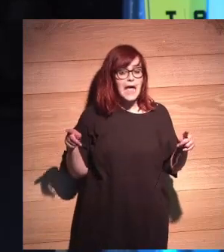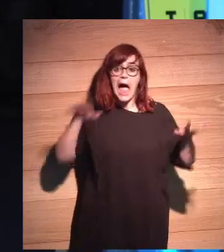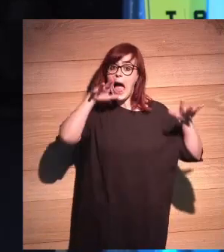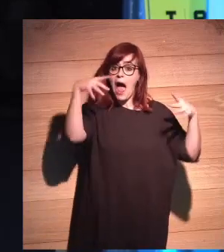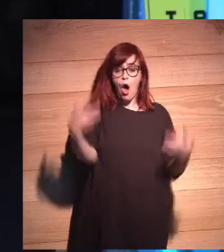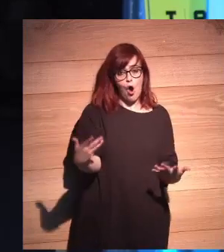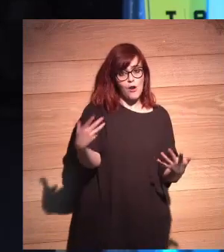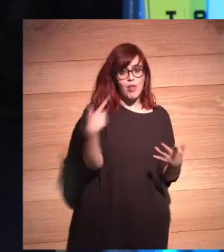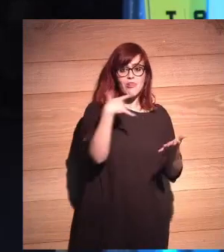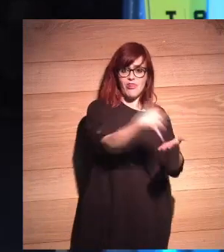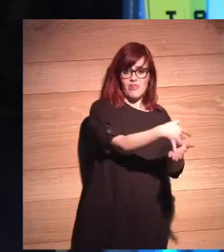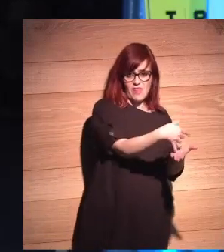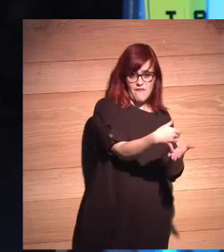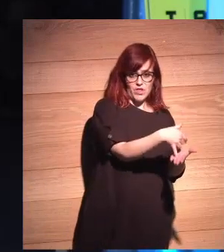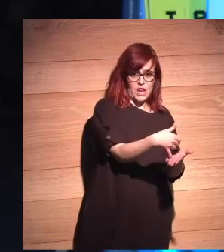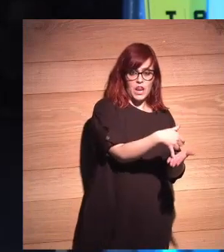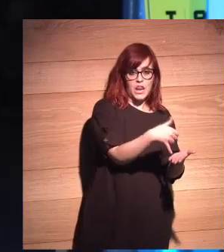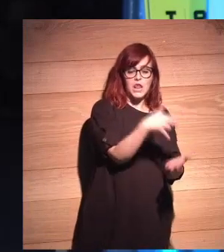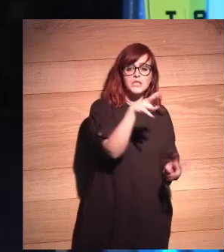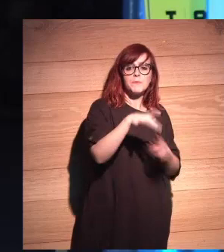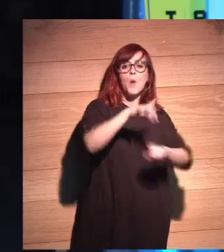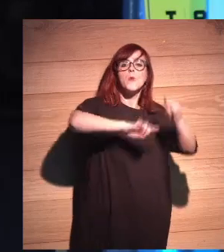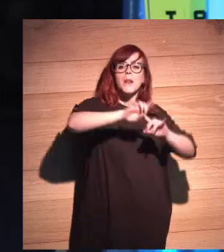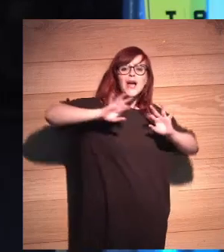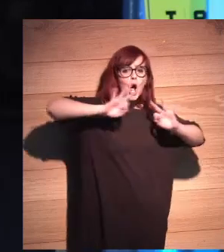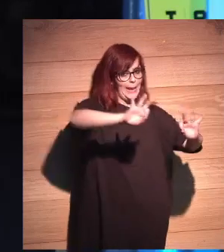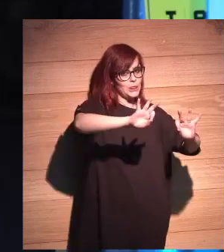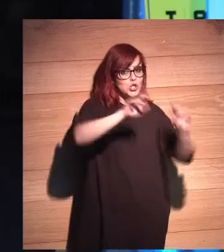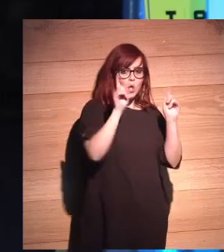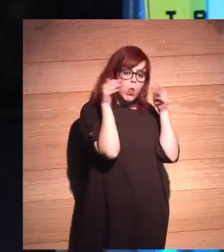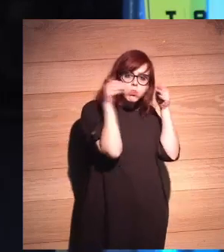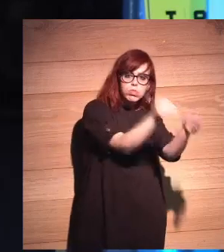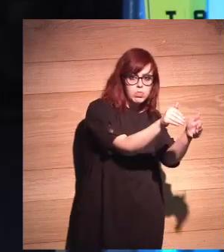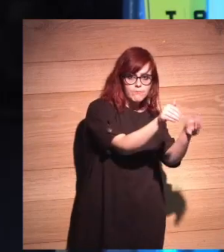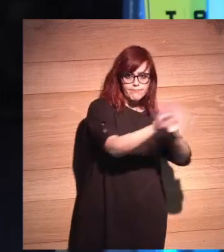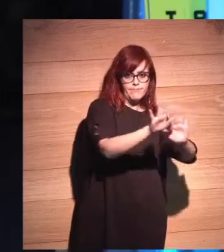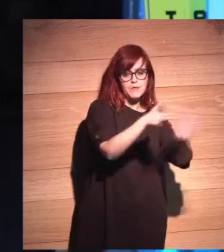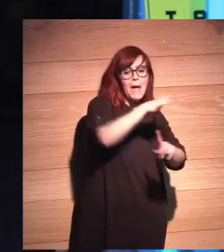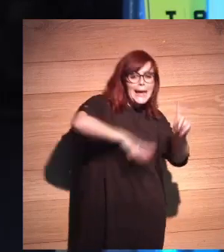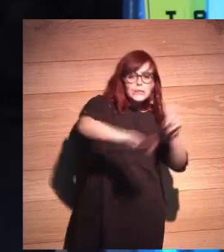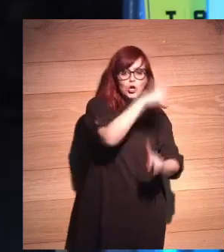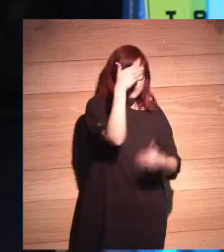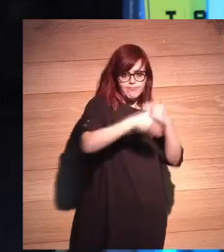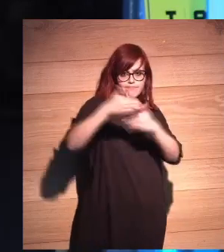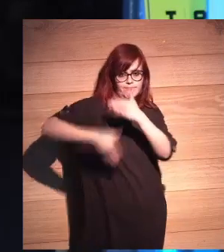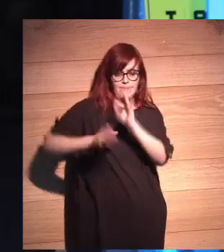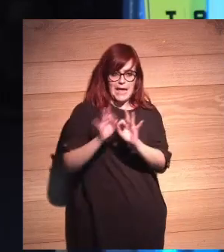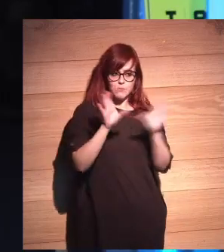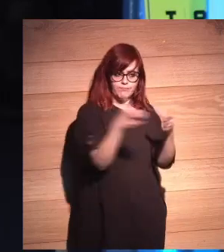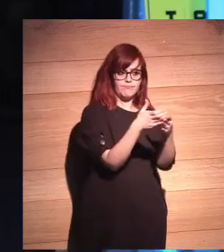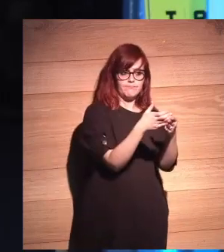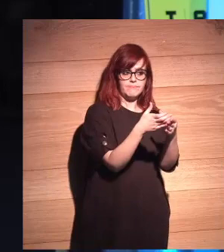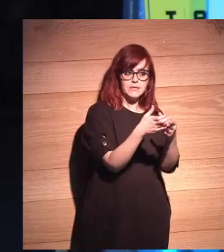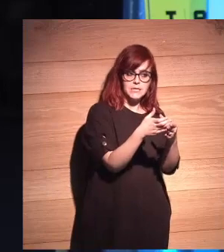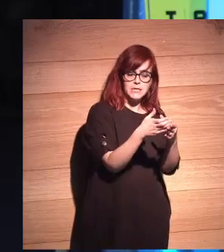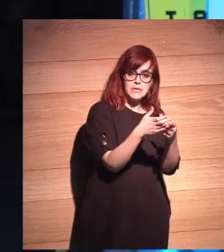en la actualidad es la débil, está orientada a resolver problemas concretos, trabaja en entornos muy determinados